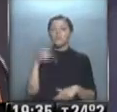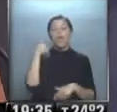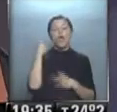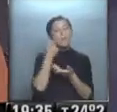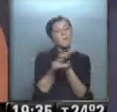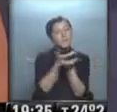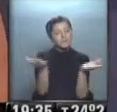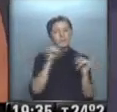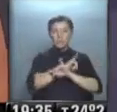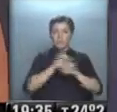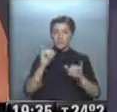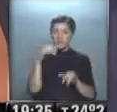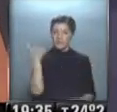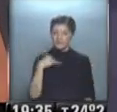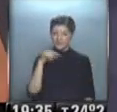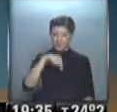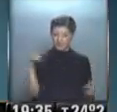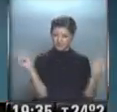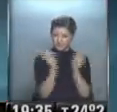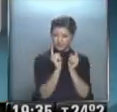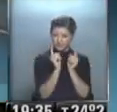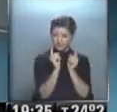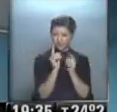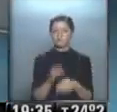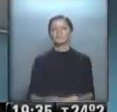Compartimos ahora más información nacional en esta síntesis.